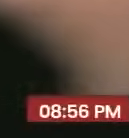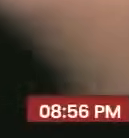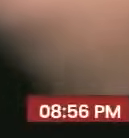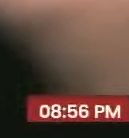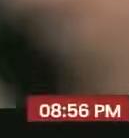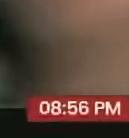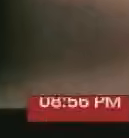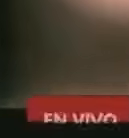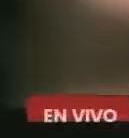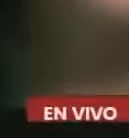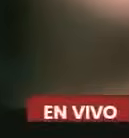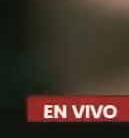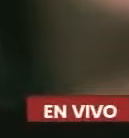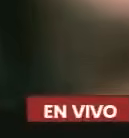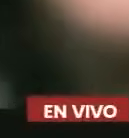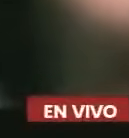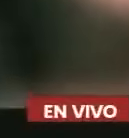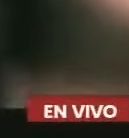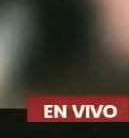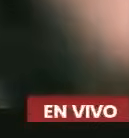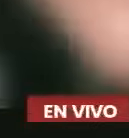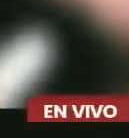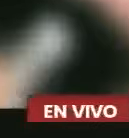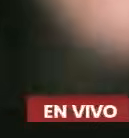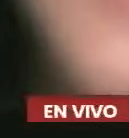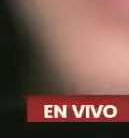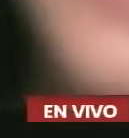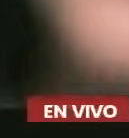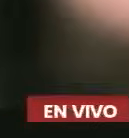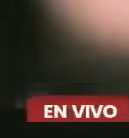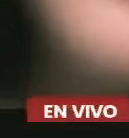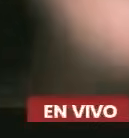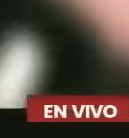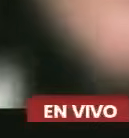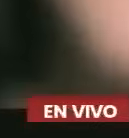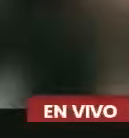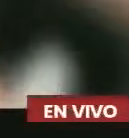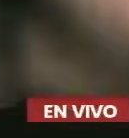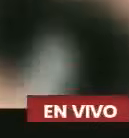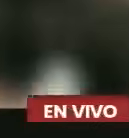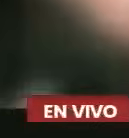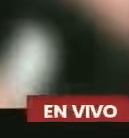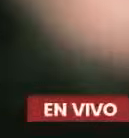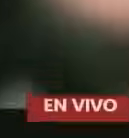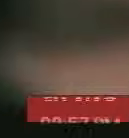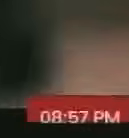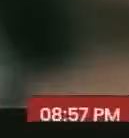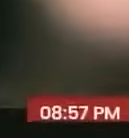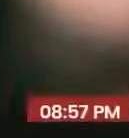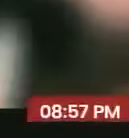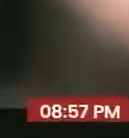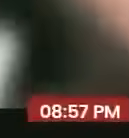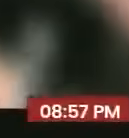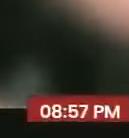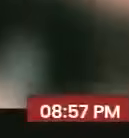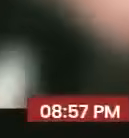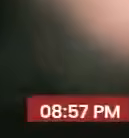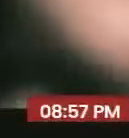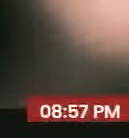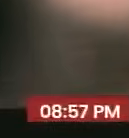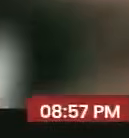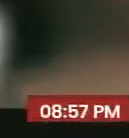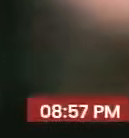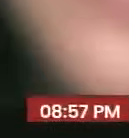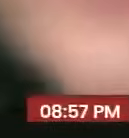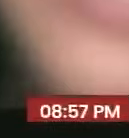Segundo. Mire, sí, Salvador, logro entender los 200 años de historia del Esequibo. Creo que cualquier venezolano puede